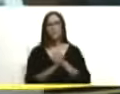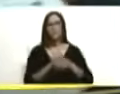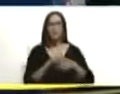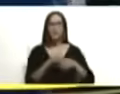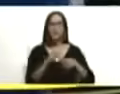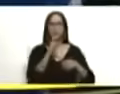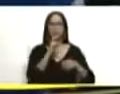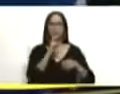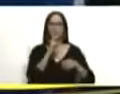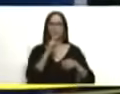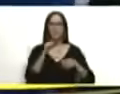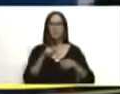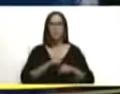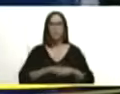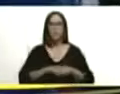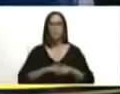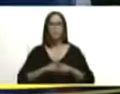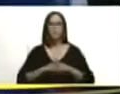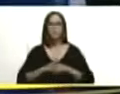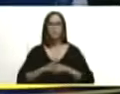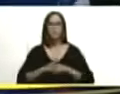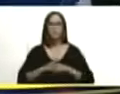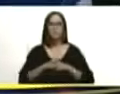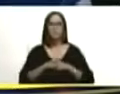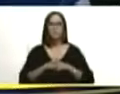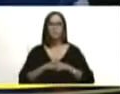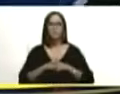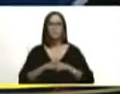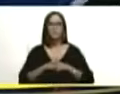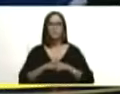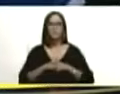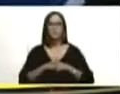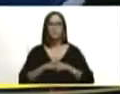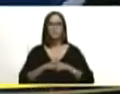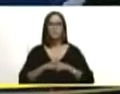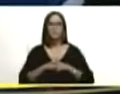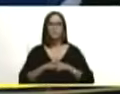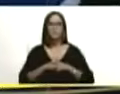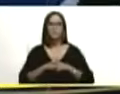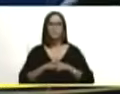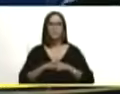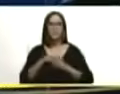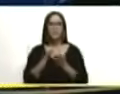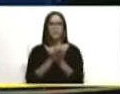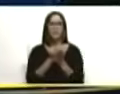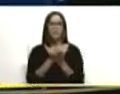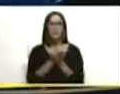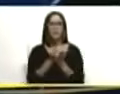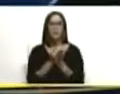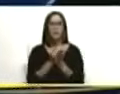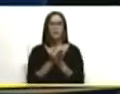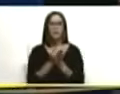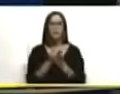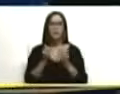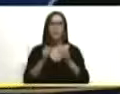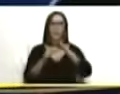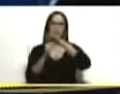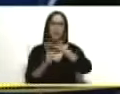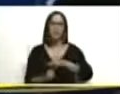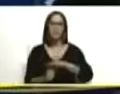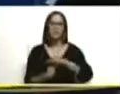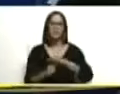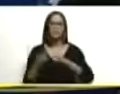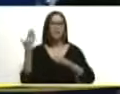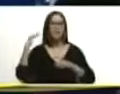esa época. Presidente, mire, esto es una prueba de la represión. Una prueba de la represión de la